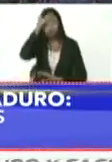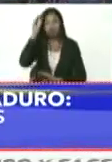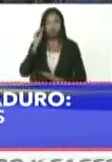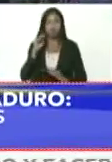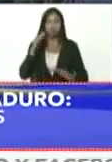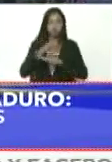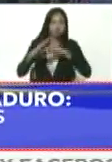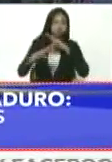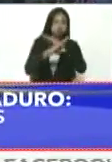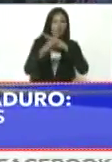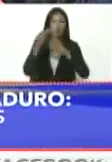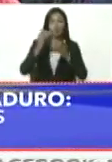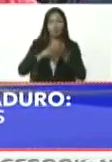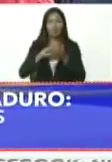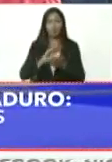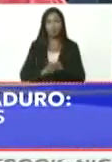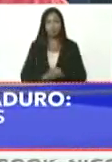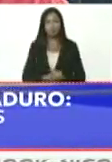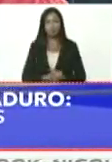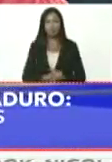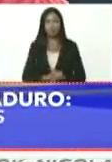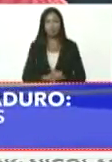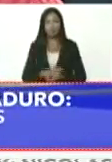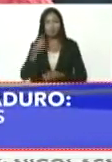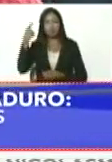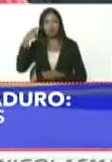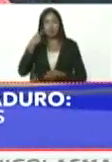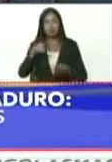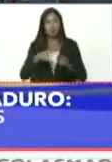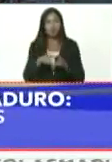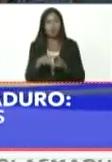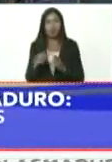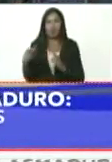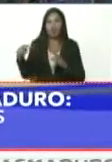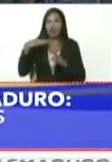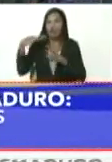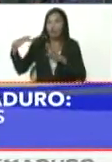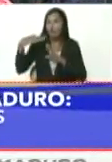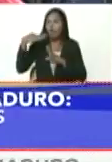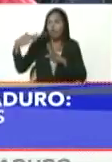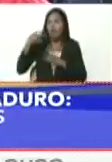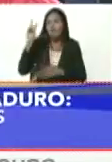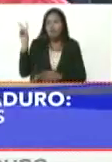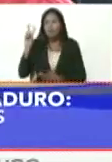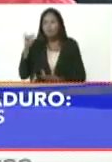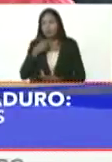a bloquearlo. ¿No? Se vuelven locos, estaban obsesionados con Venezuela. Pero